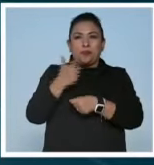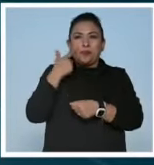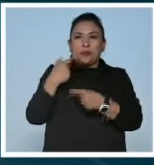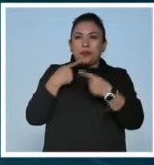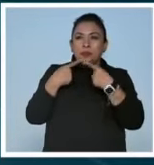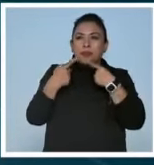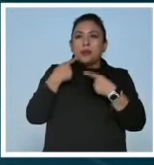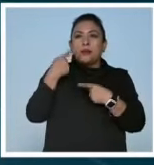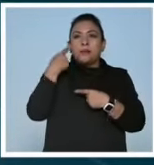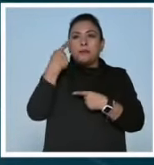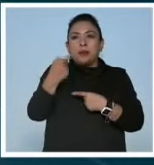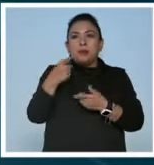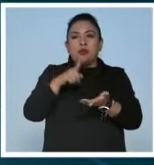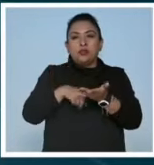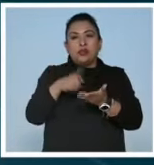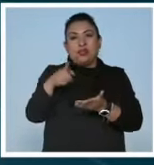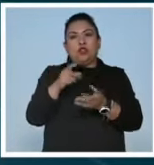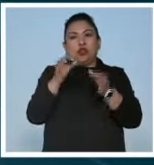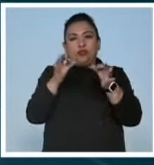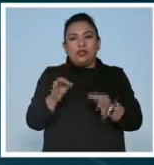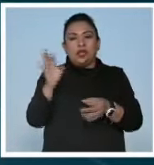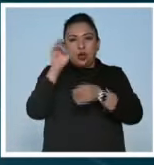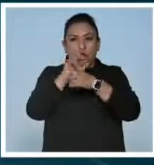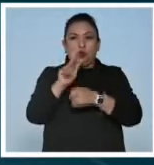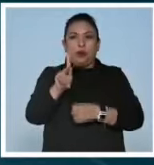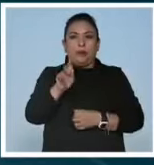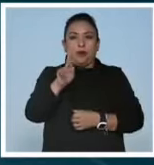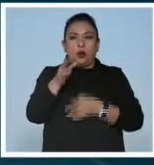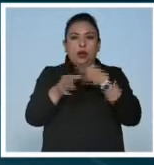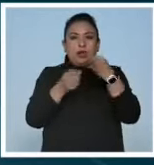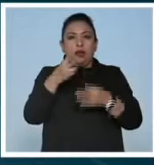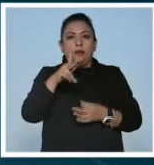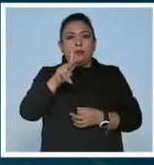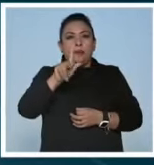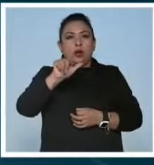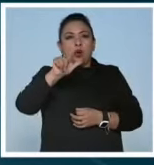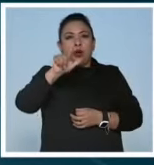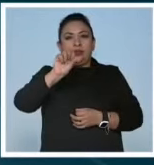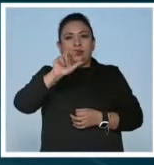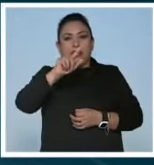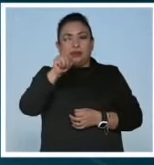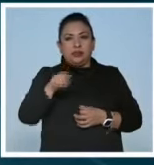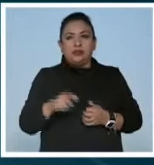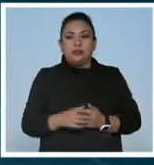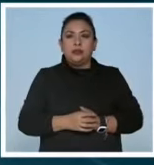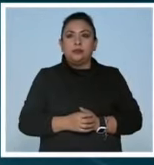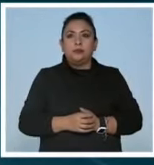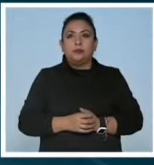en las páginas oficiales de Culturas Populares. Noticias 22, Paola Sánchez.